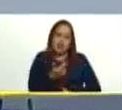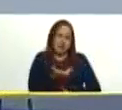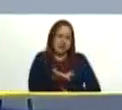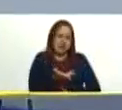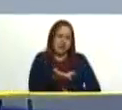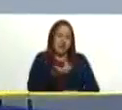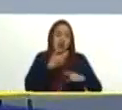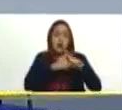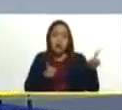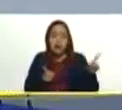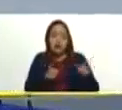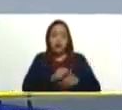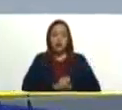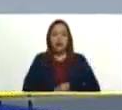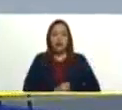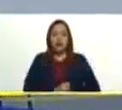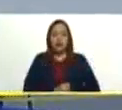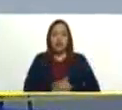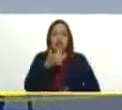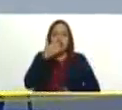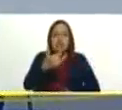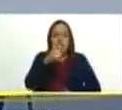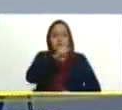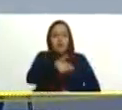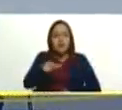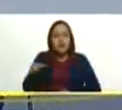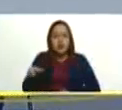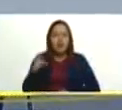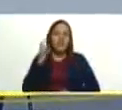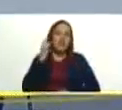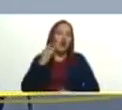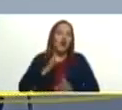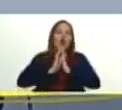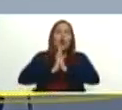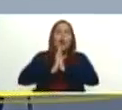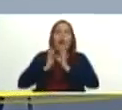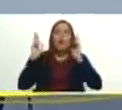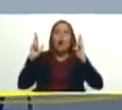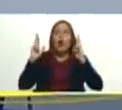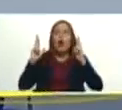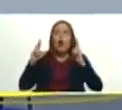Pero como dicen los evangélicos, esperemos que Dios meta su mano.